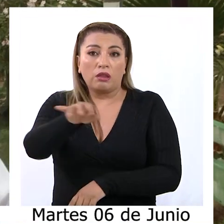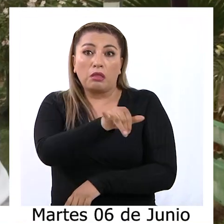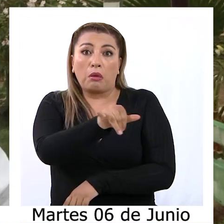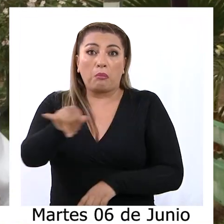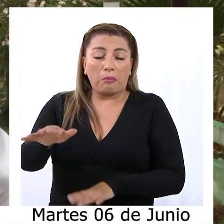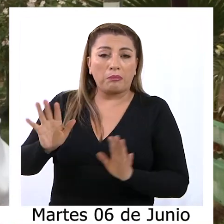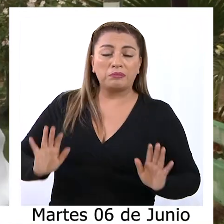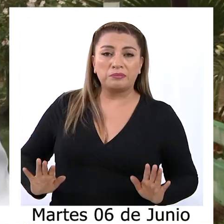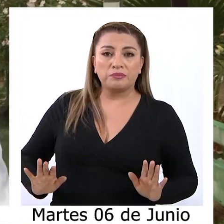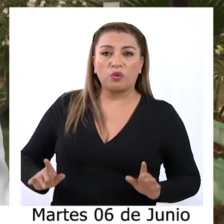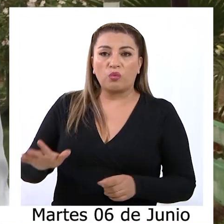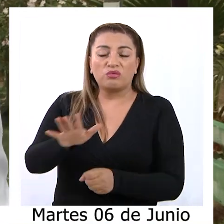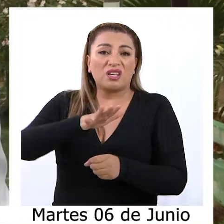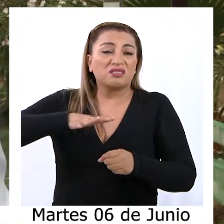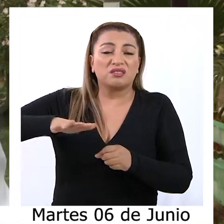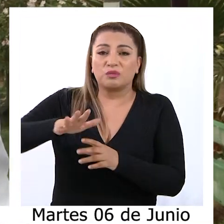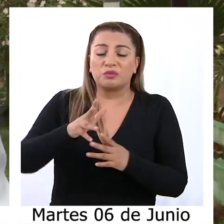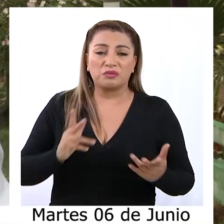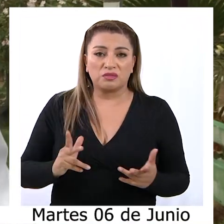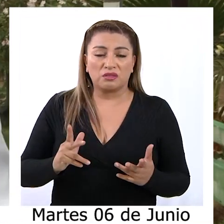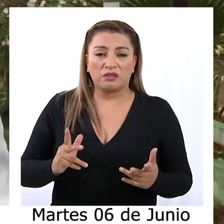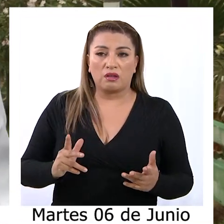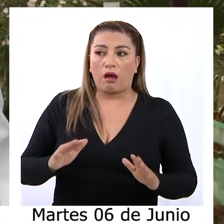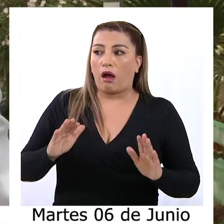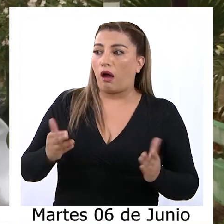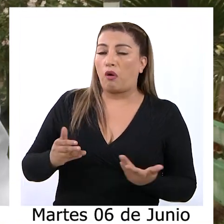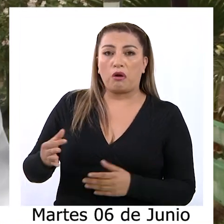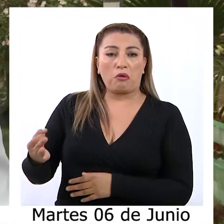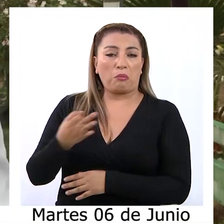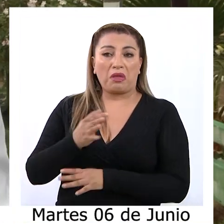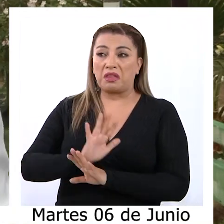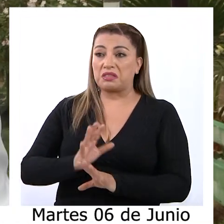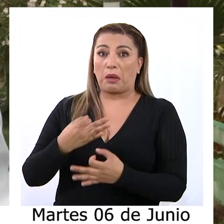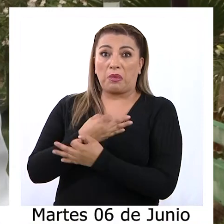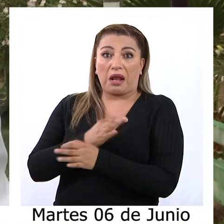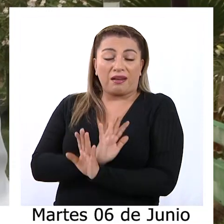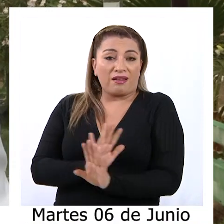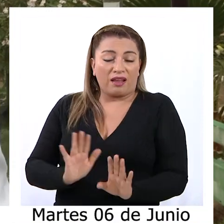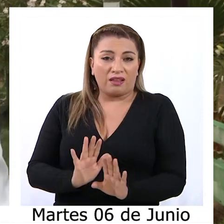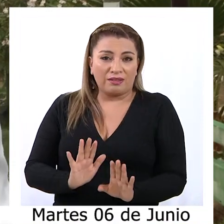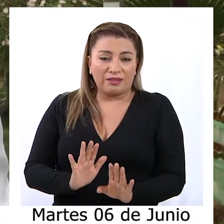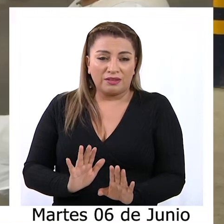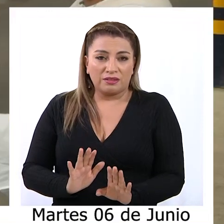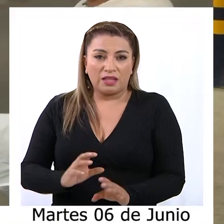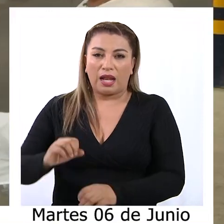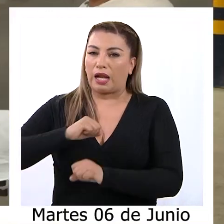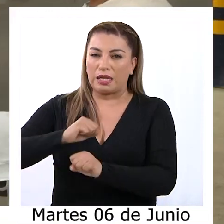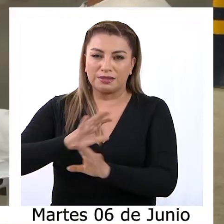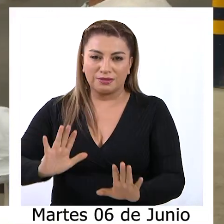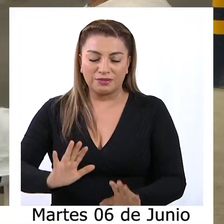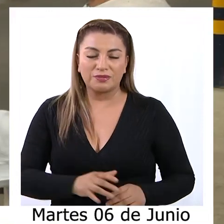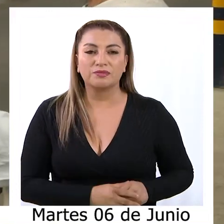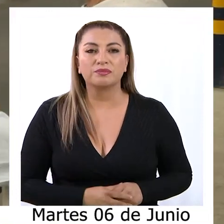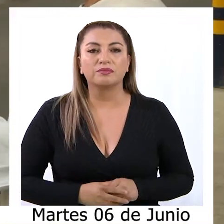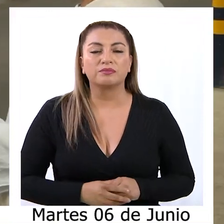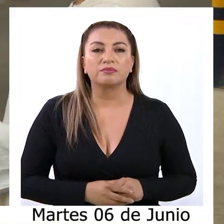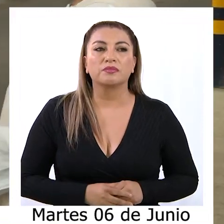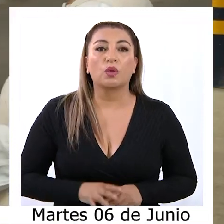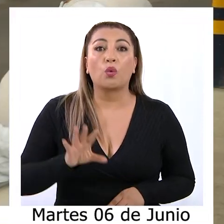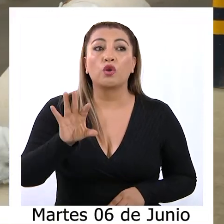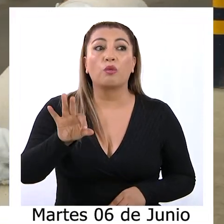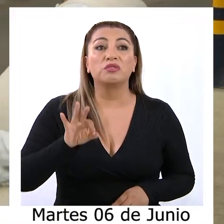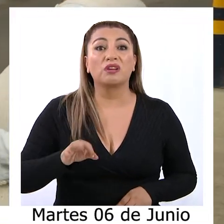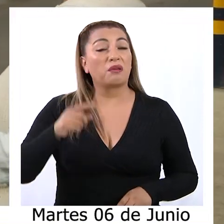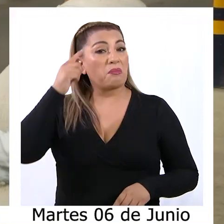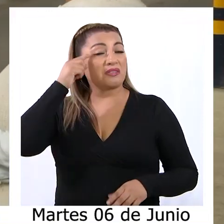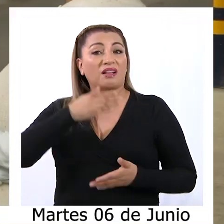al final por una situación que ellos hasta el día de hoy no han logrado tampoco explicar, fueron al rechazo. Una opción que no se puede